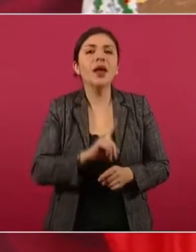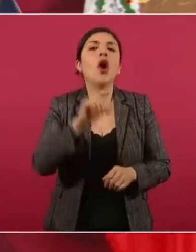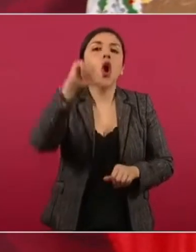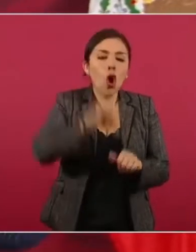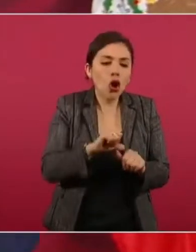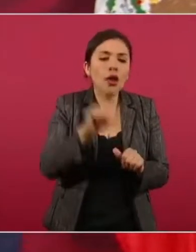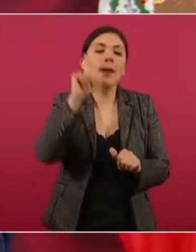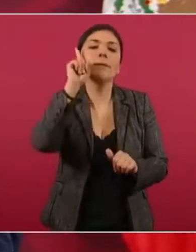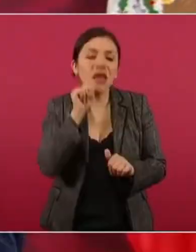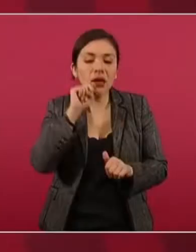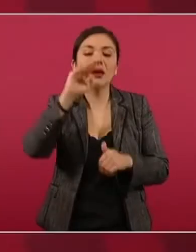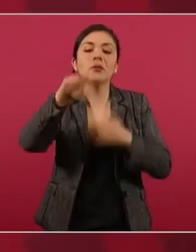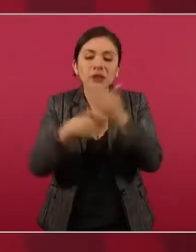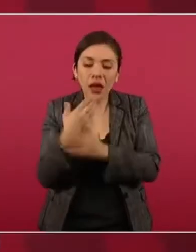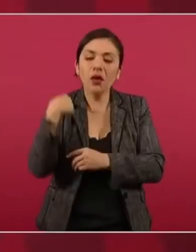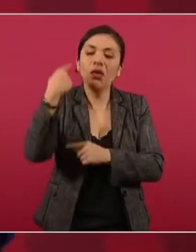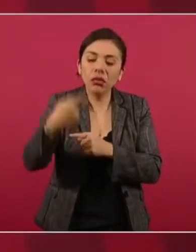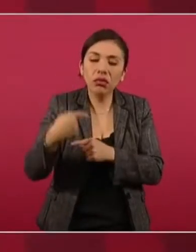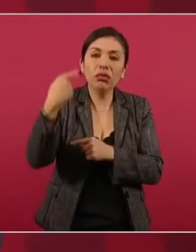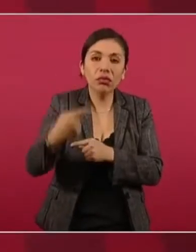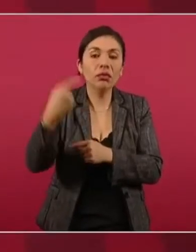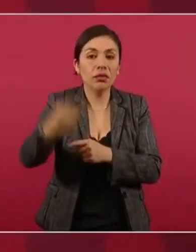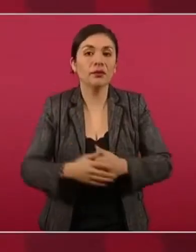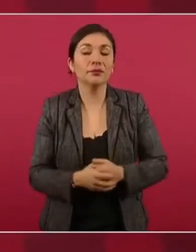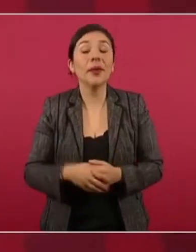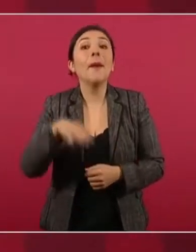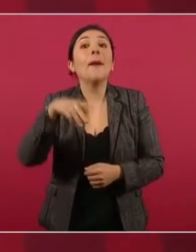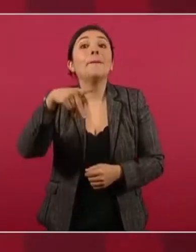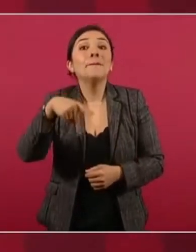el otro también, pero antes